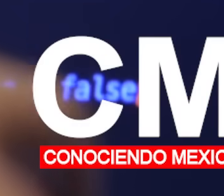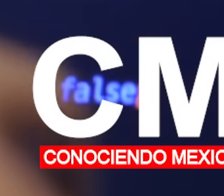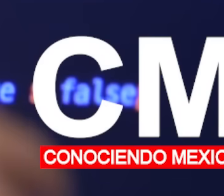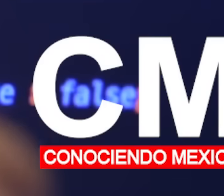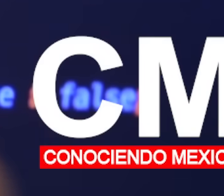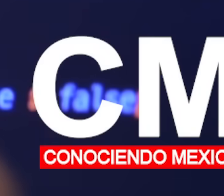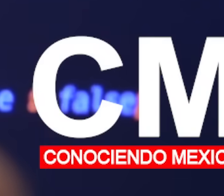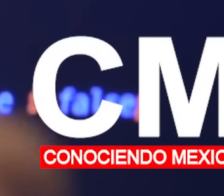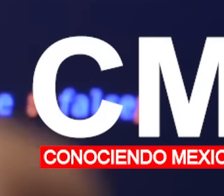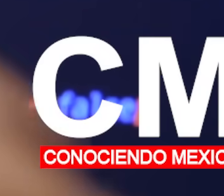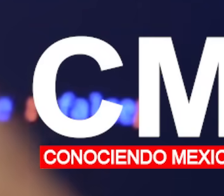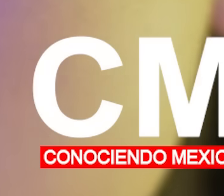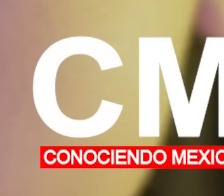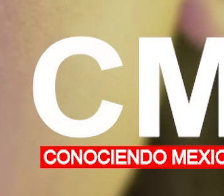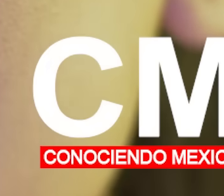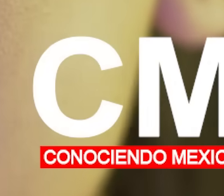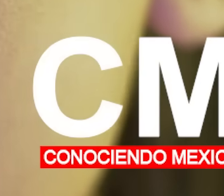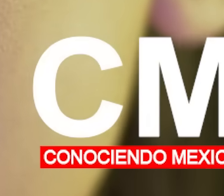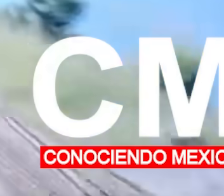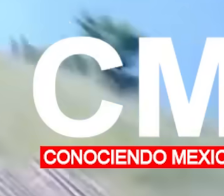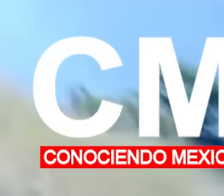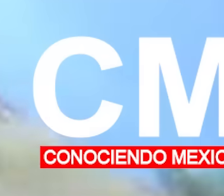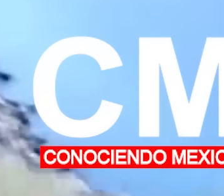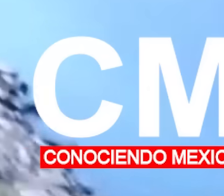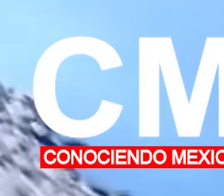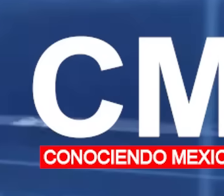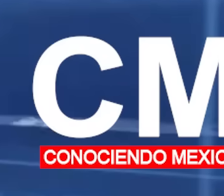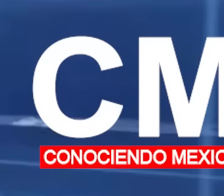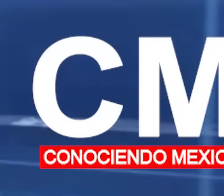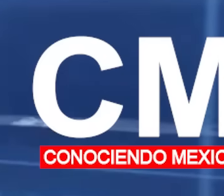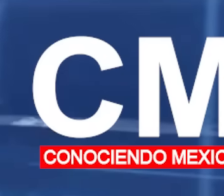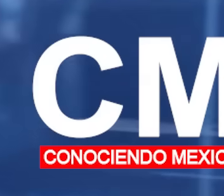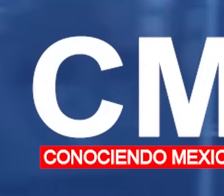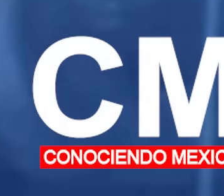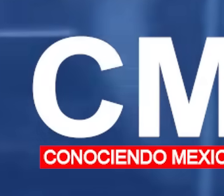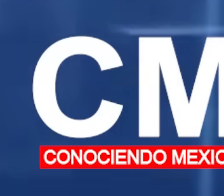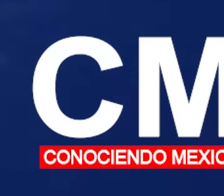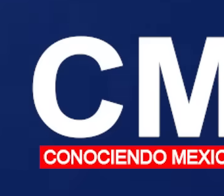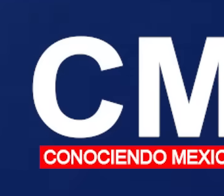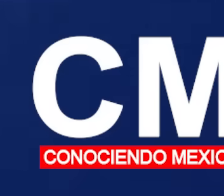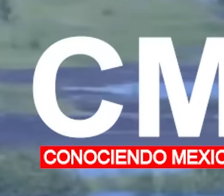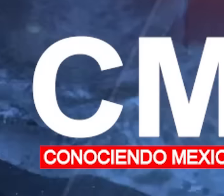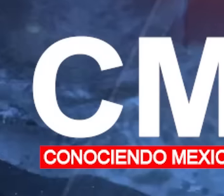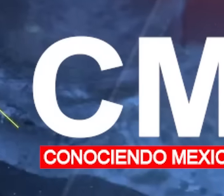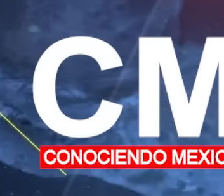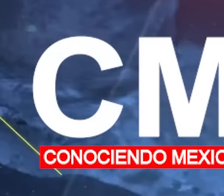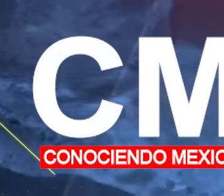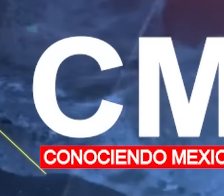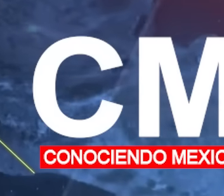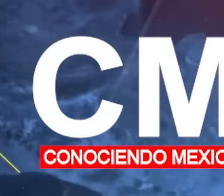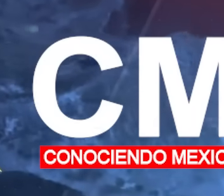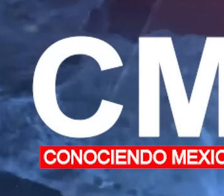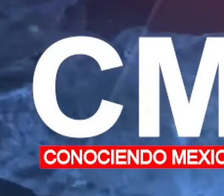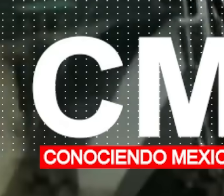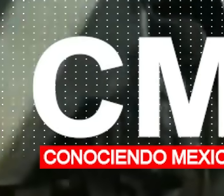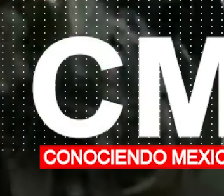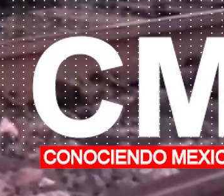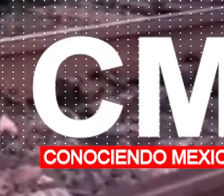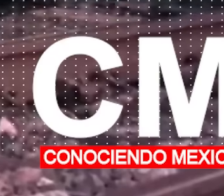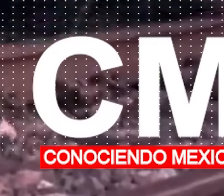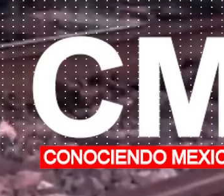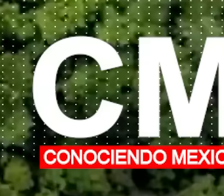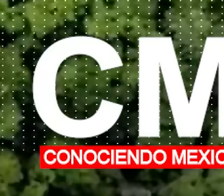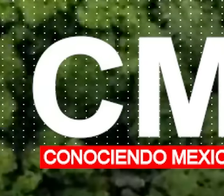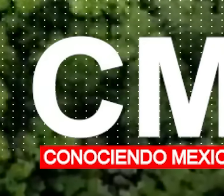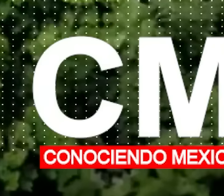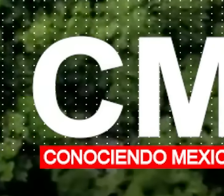de empleos para las familias yucatecas. Entre los incentivos que recibirán quienes realicen actividades económicas dentro de los polos